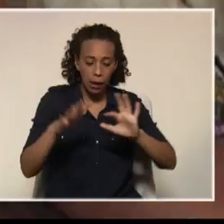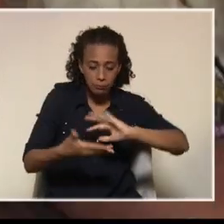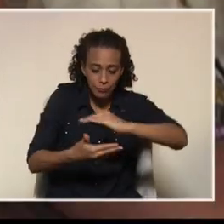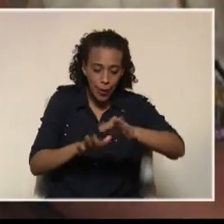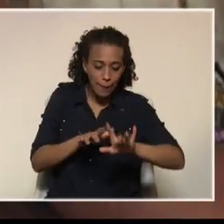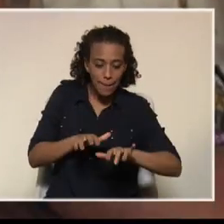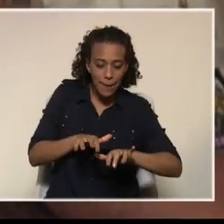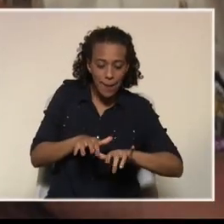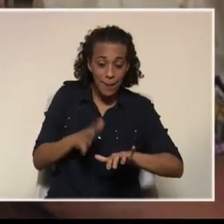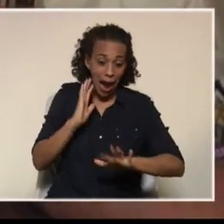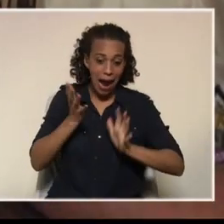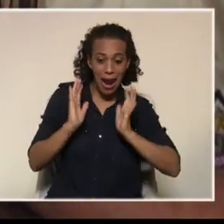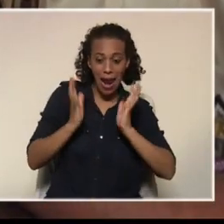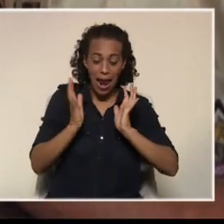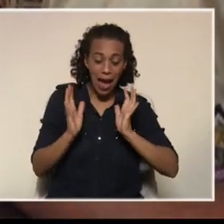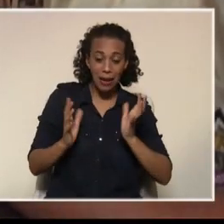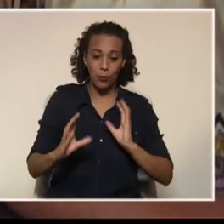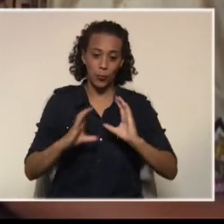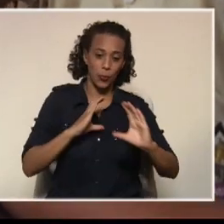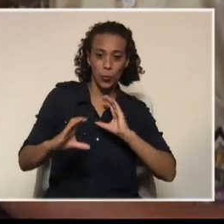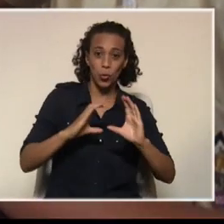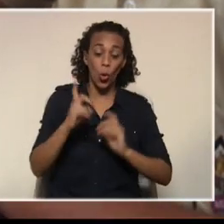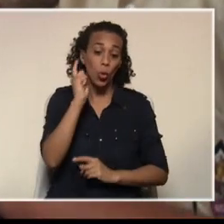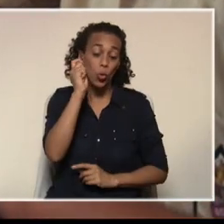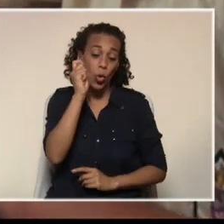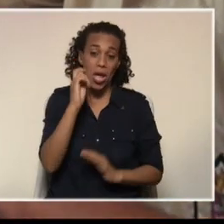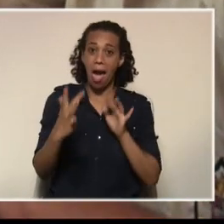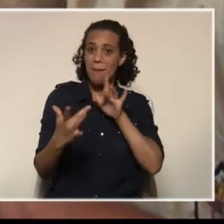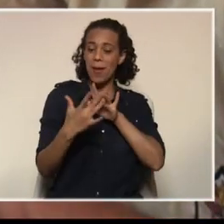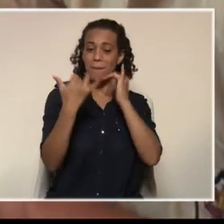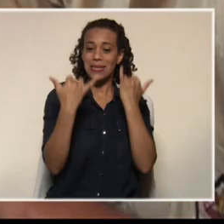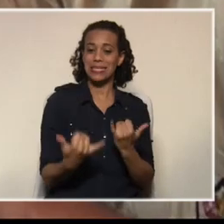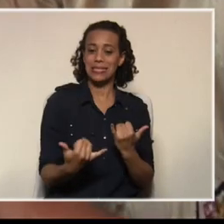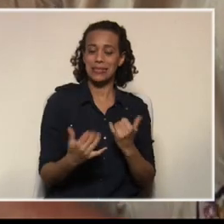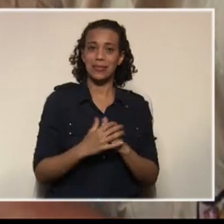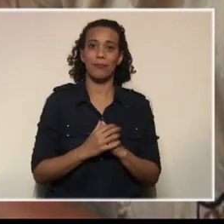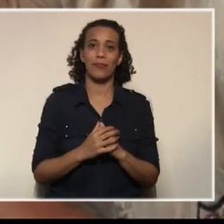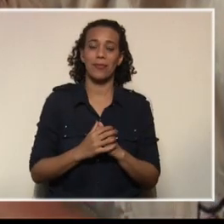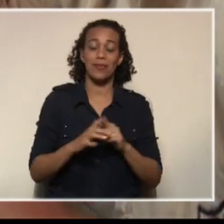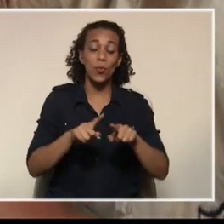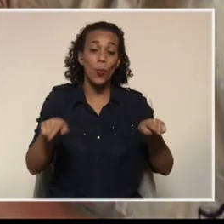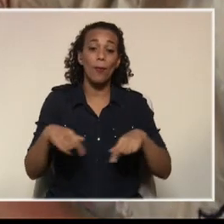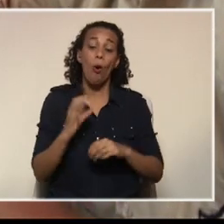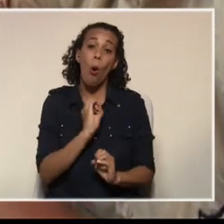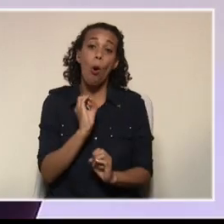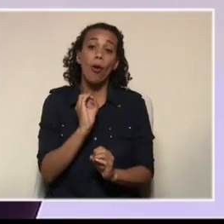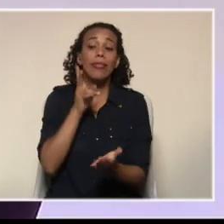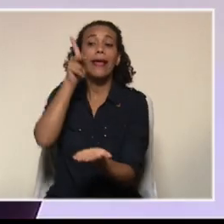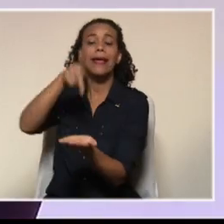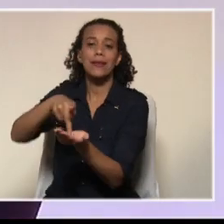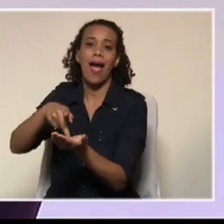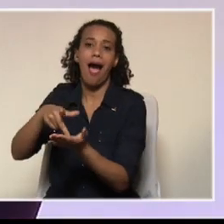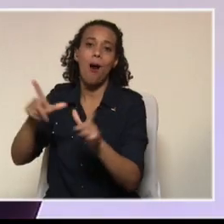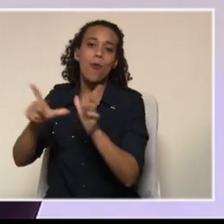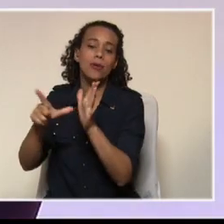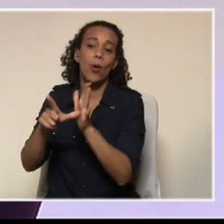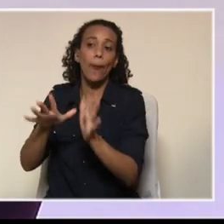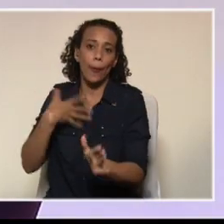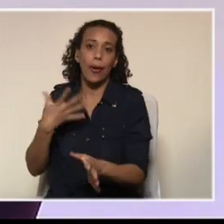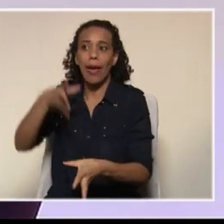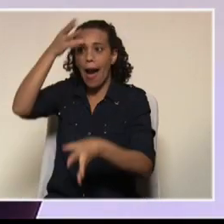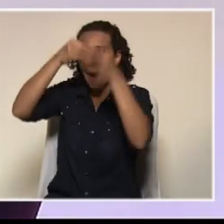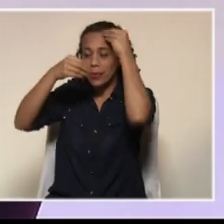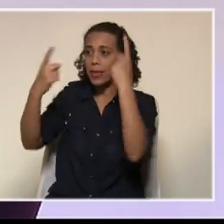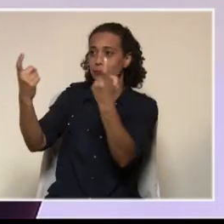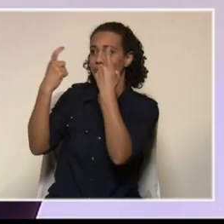la particularidad de que pueden ir a una tutoría o a una asesoría a nivel institucional. Asimismo vamos a lo que es